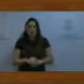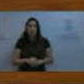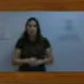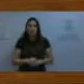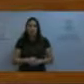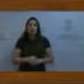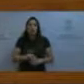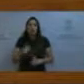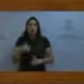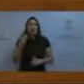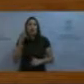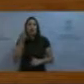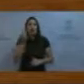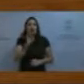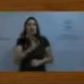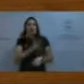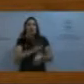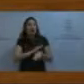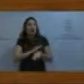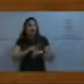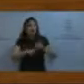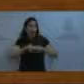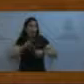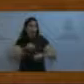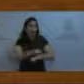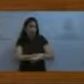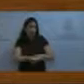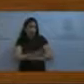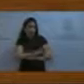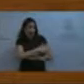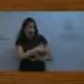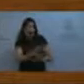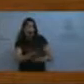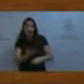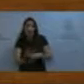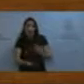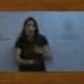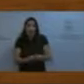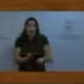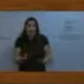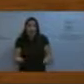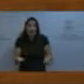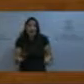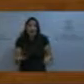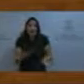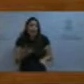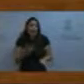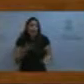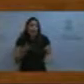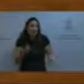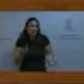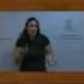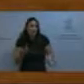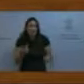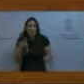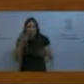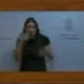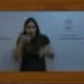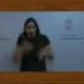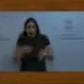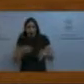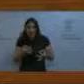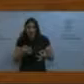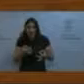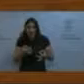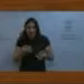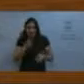creo que la señora consejera de Fomento y el Gobierno en todo este procedimiento lo que ha hecho es lo que tienen por costumbre, faltar a la verdad. El proyecto bien